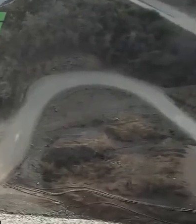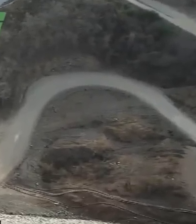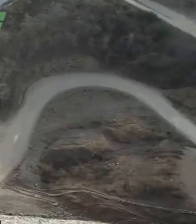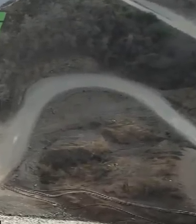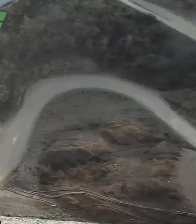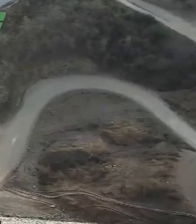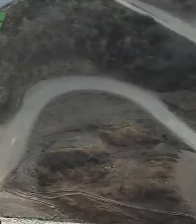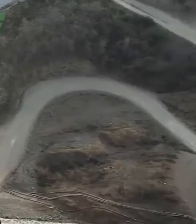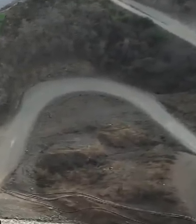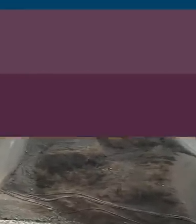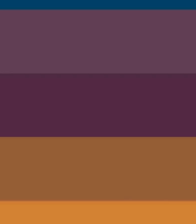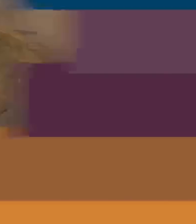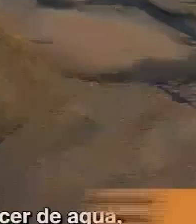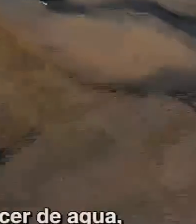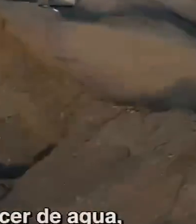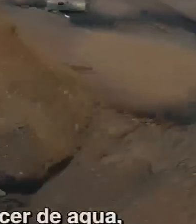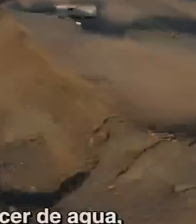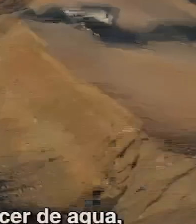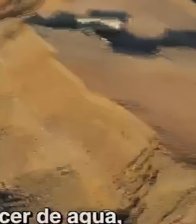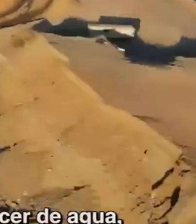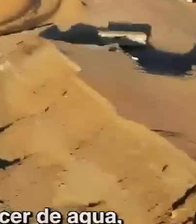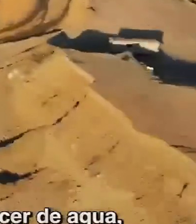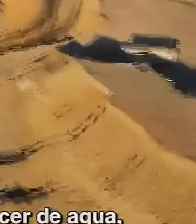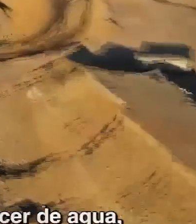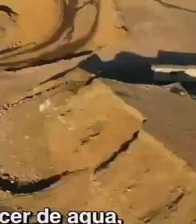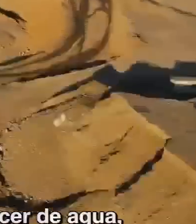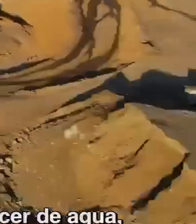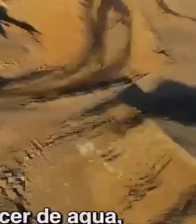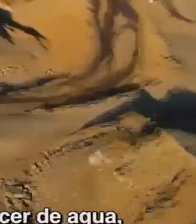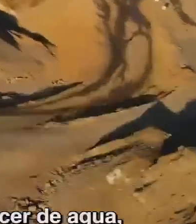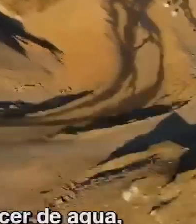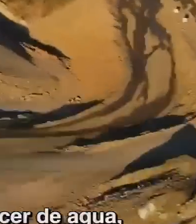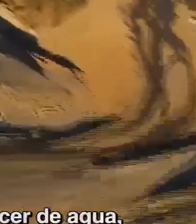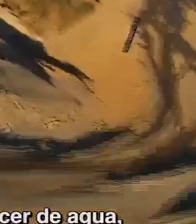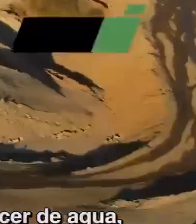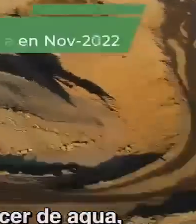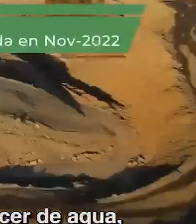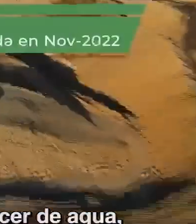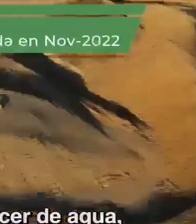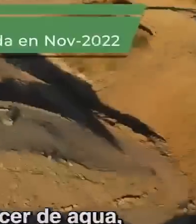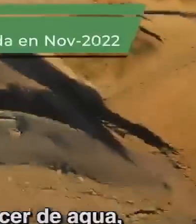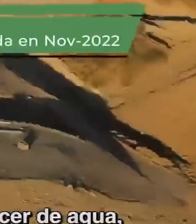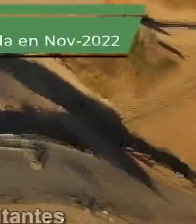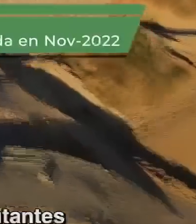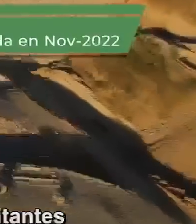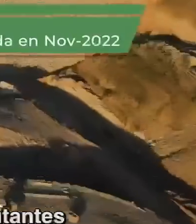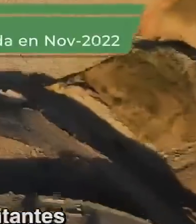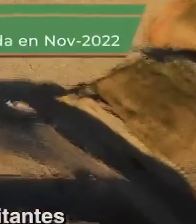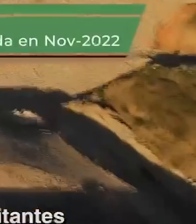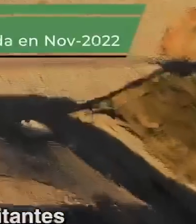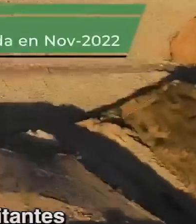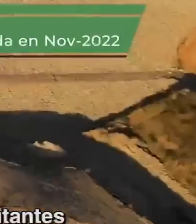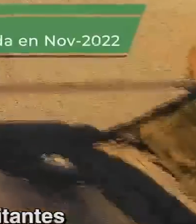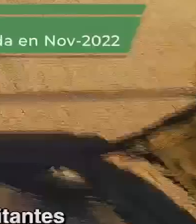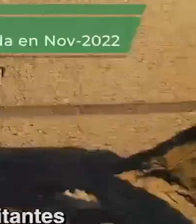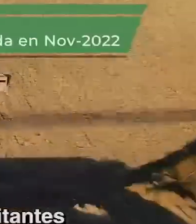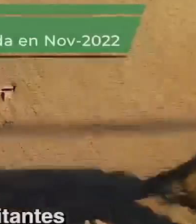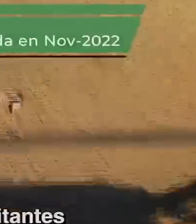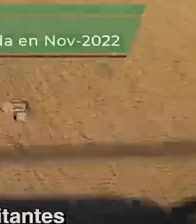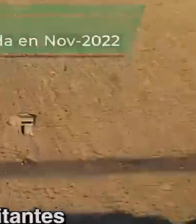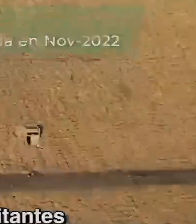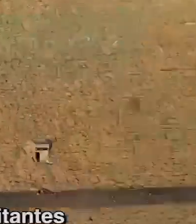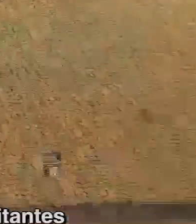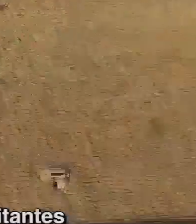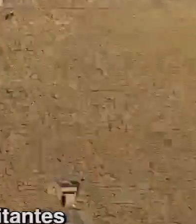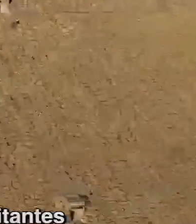de energía eléctrica. Posteriormente, también brindará la posibilidad de abastecer de agua para uso público urbano a